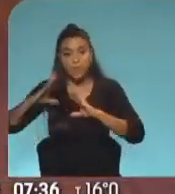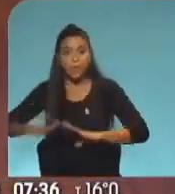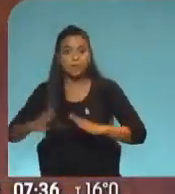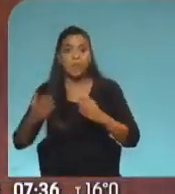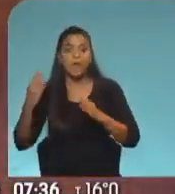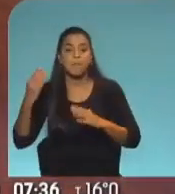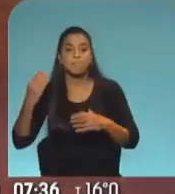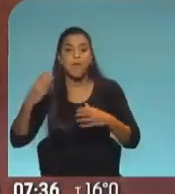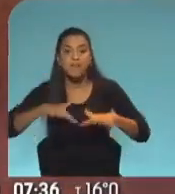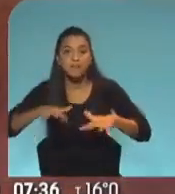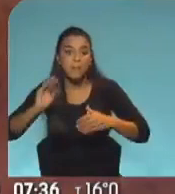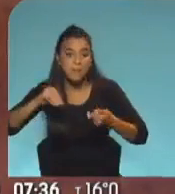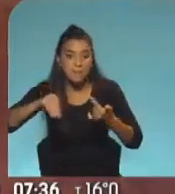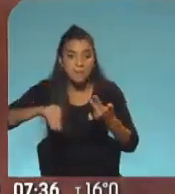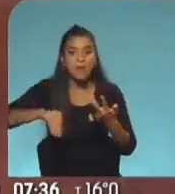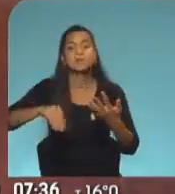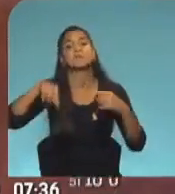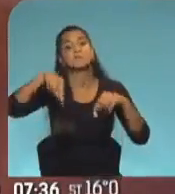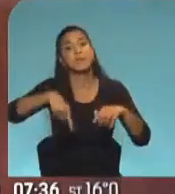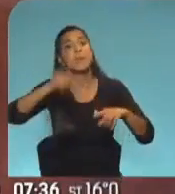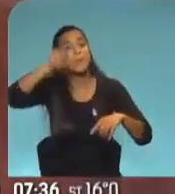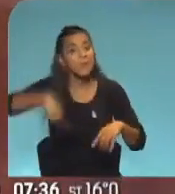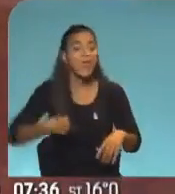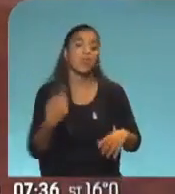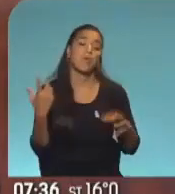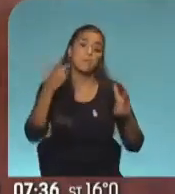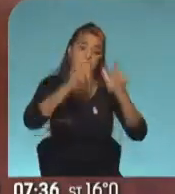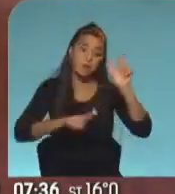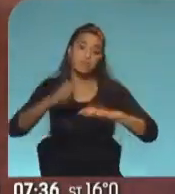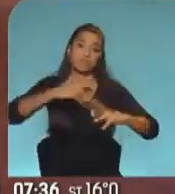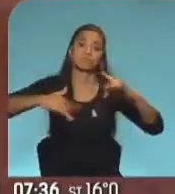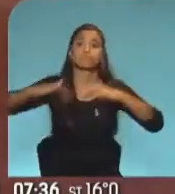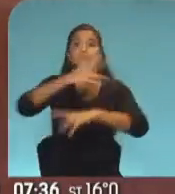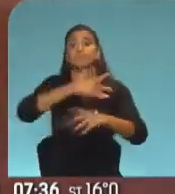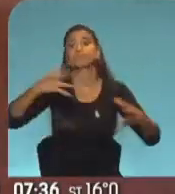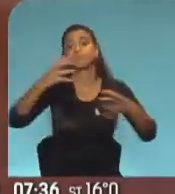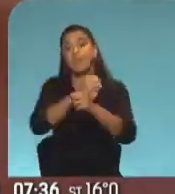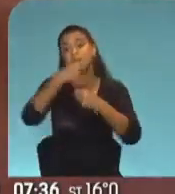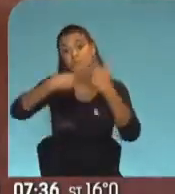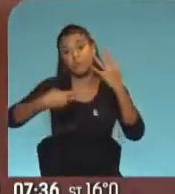actividad, empieza obviamente a aumentar la cantidad de pasajeros en el transporte público